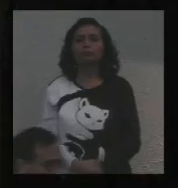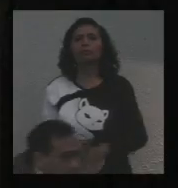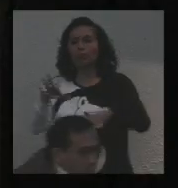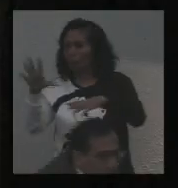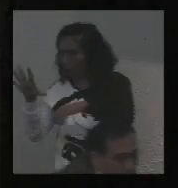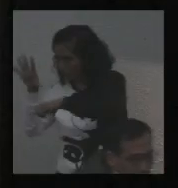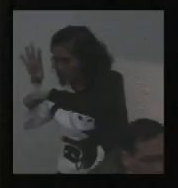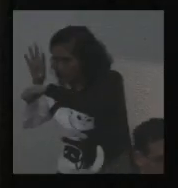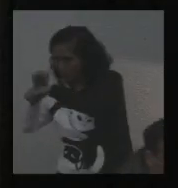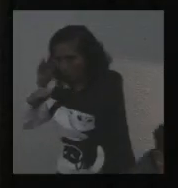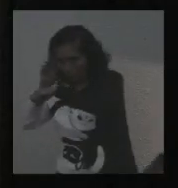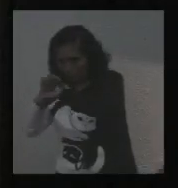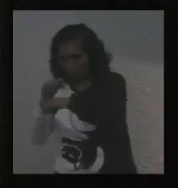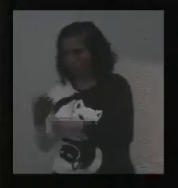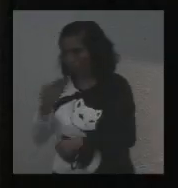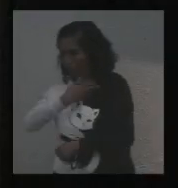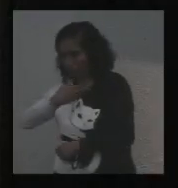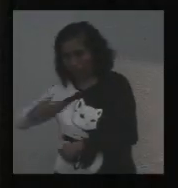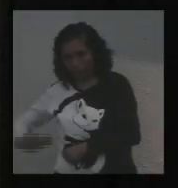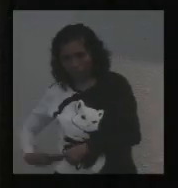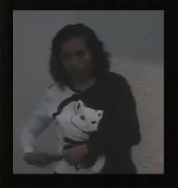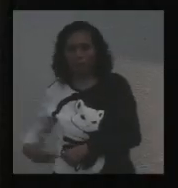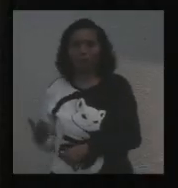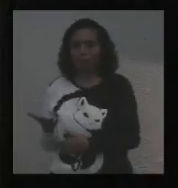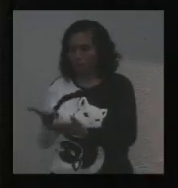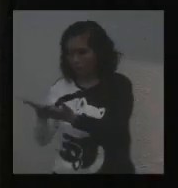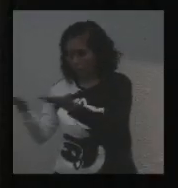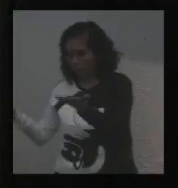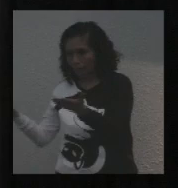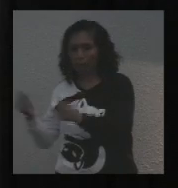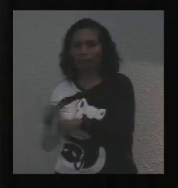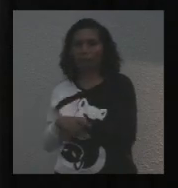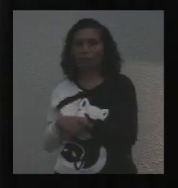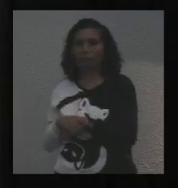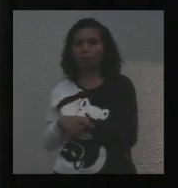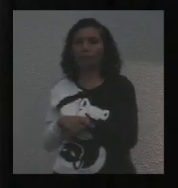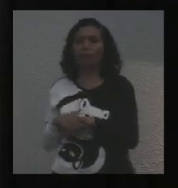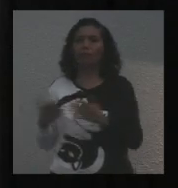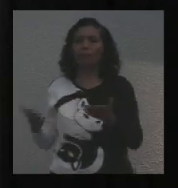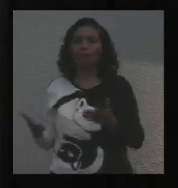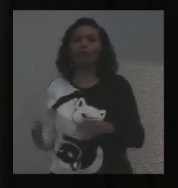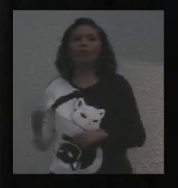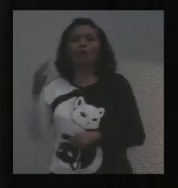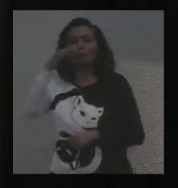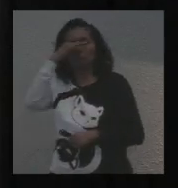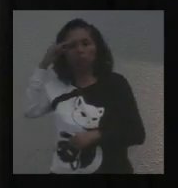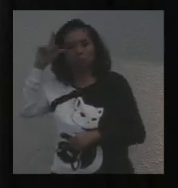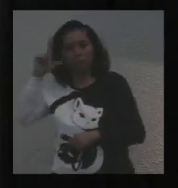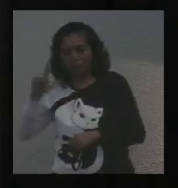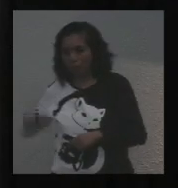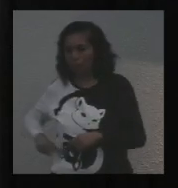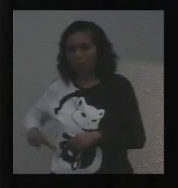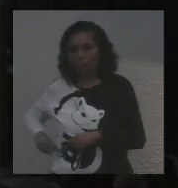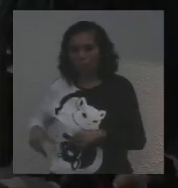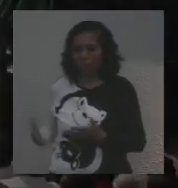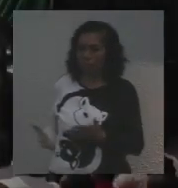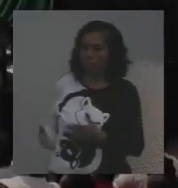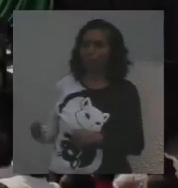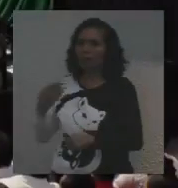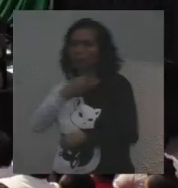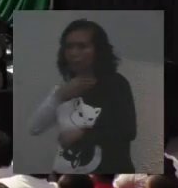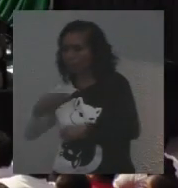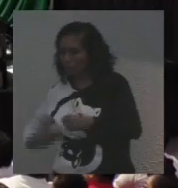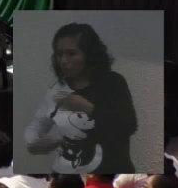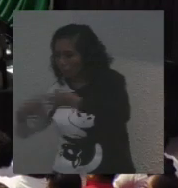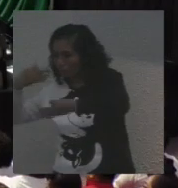Con el permiso de la mesa directiva, presidente, señora gobernadora, señor presidente del Tribunal